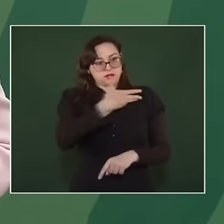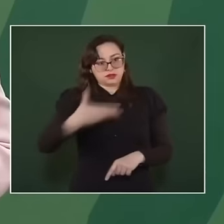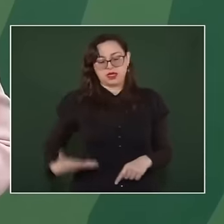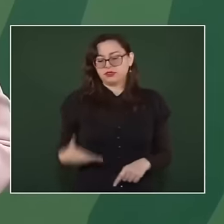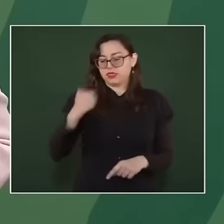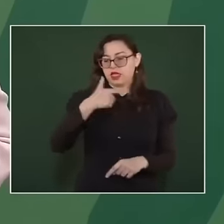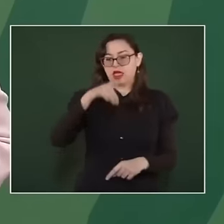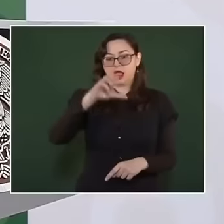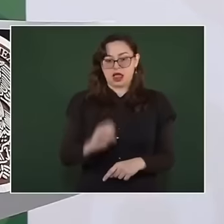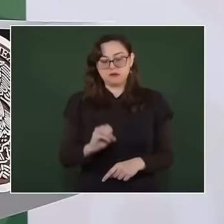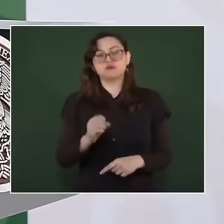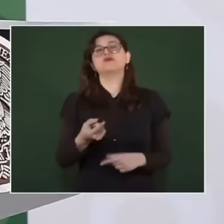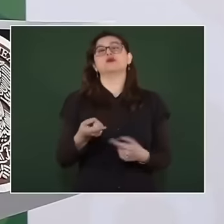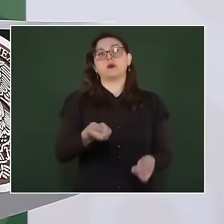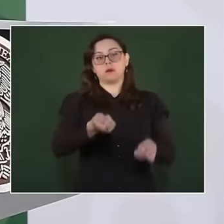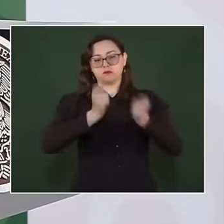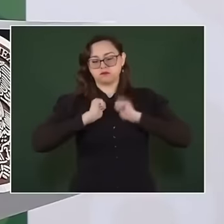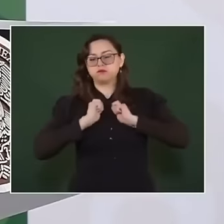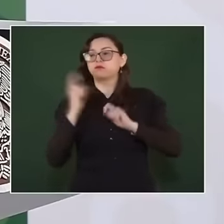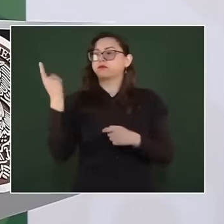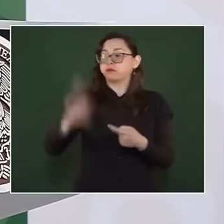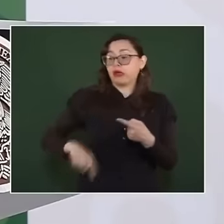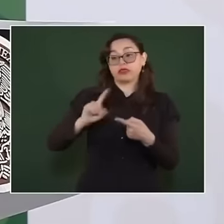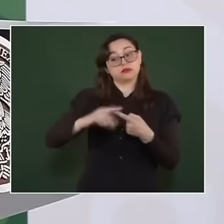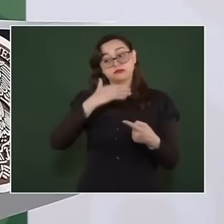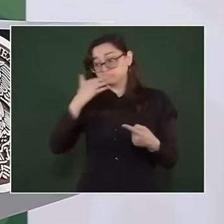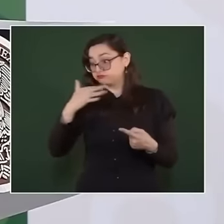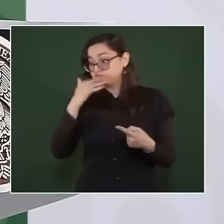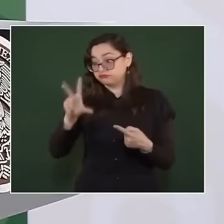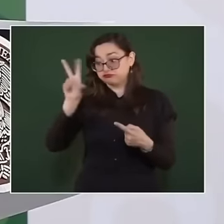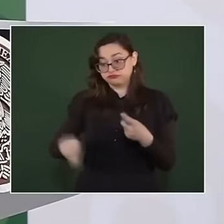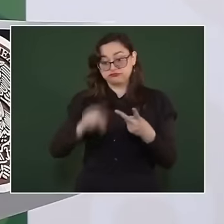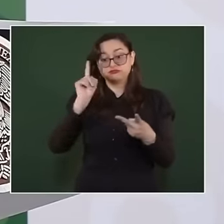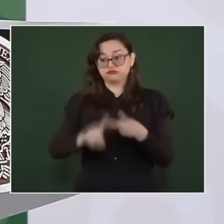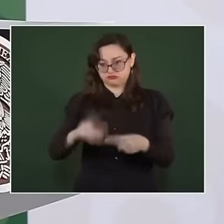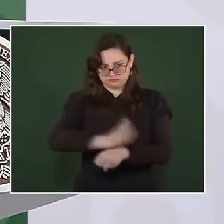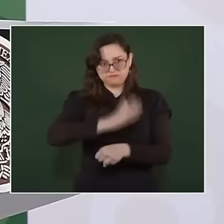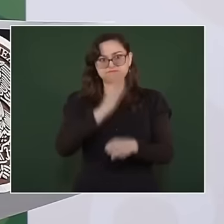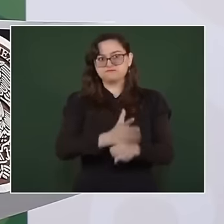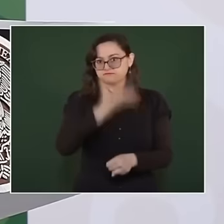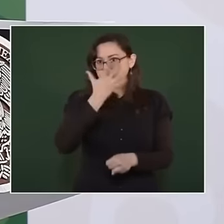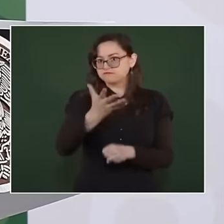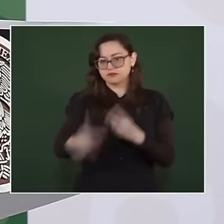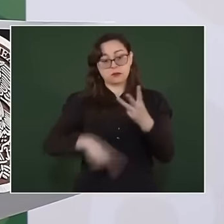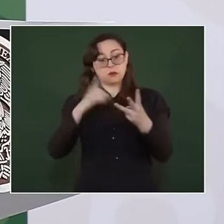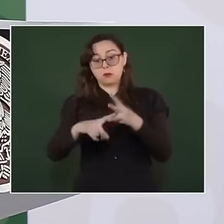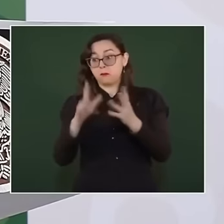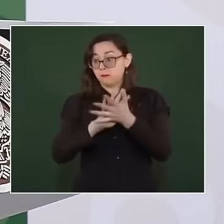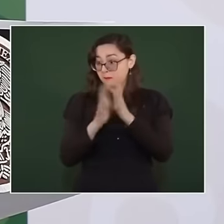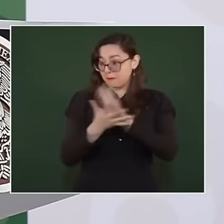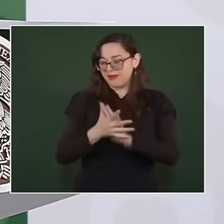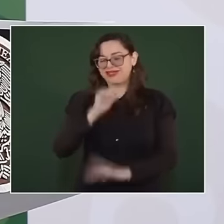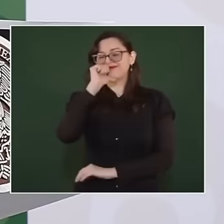Obrador cero corrupción cero impunidad y cero complicidad tenemos Clara